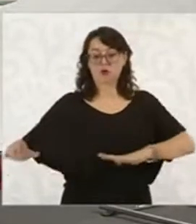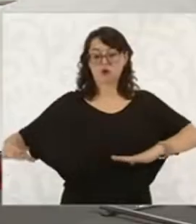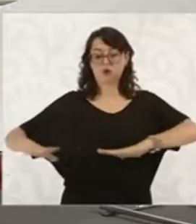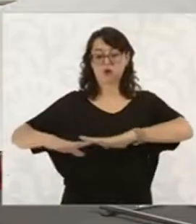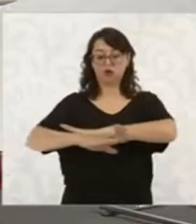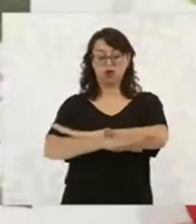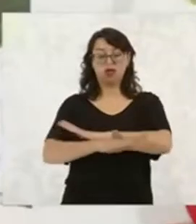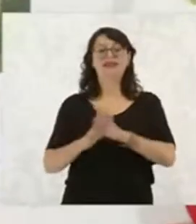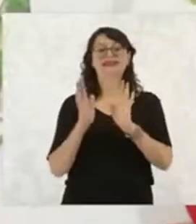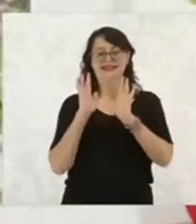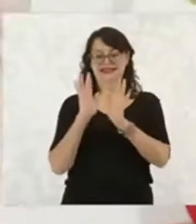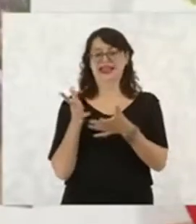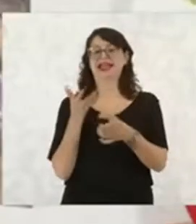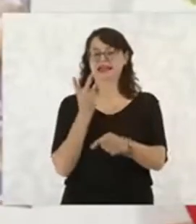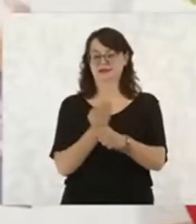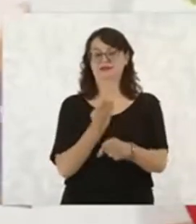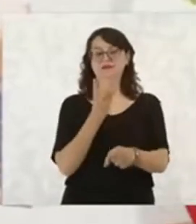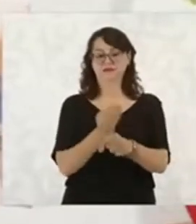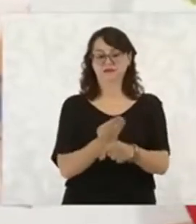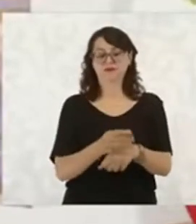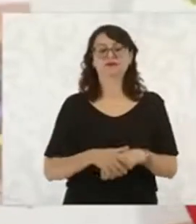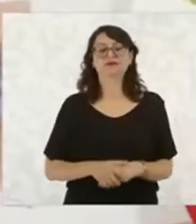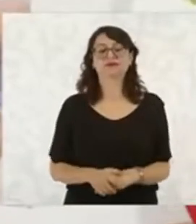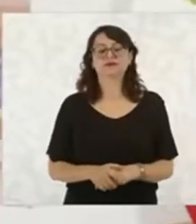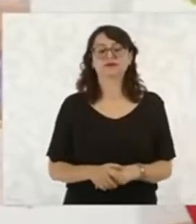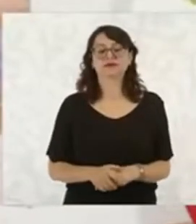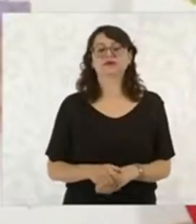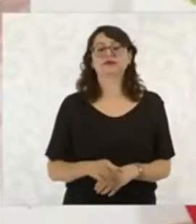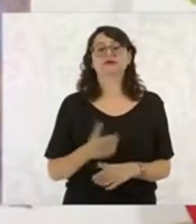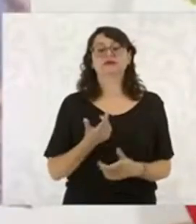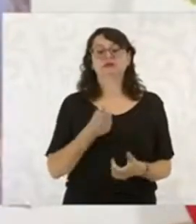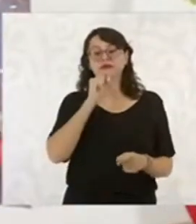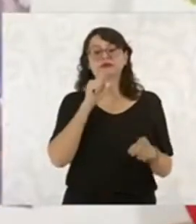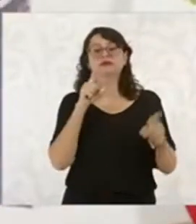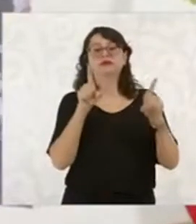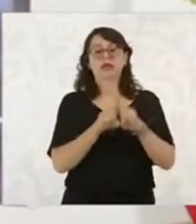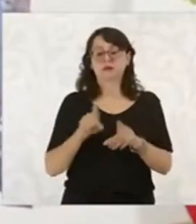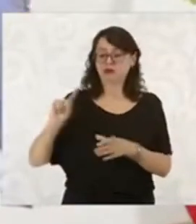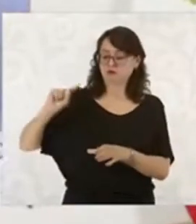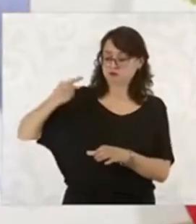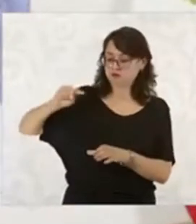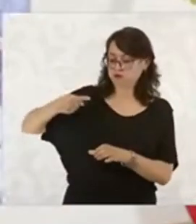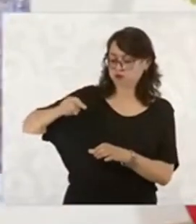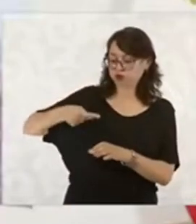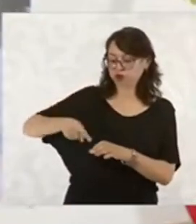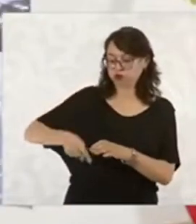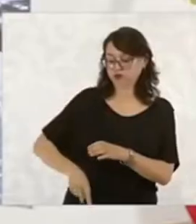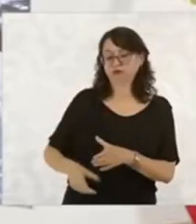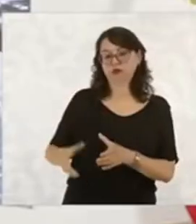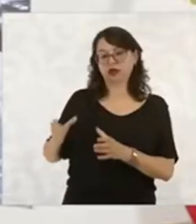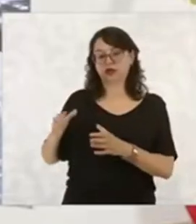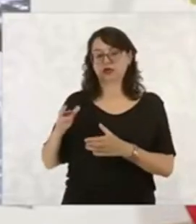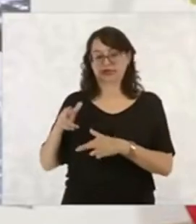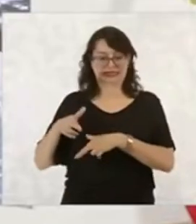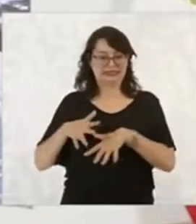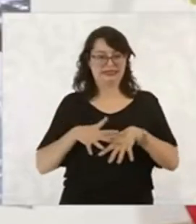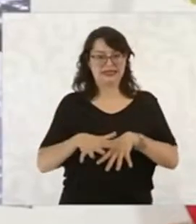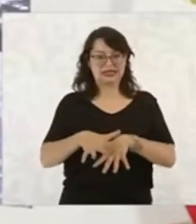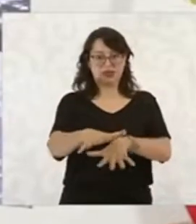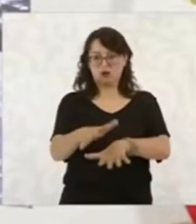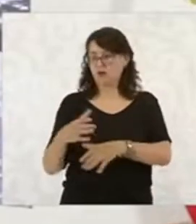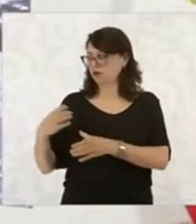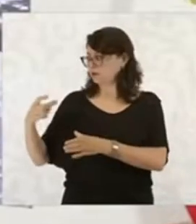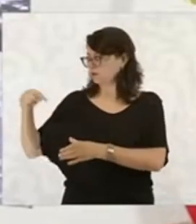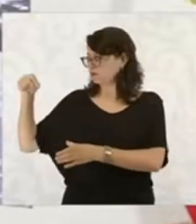el huracán John. Ya estamos construyendo los pozos radiales sobre el río Papagayo. Estamos